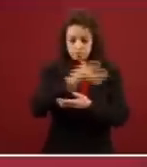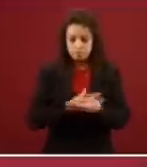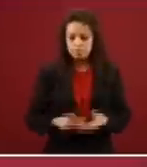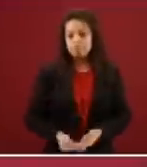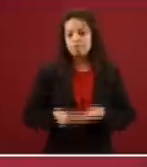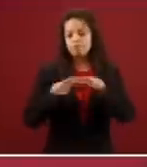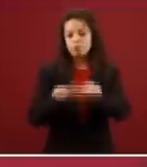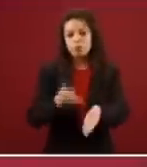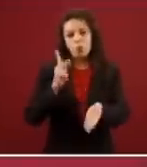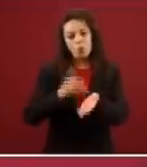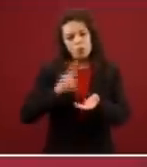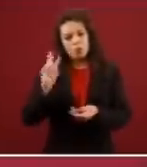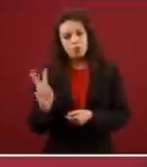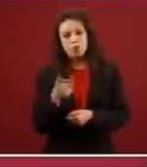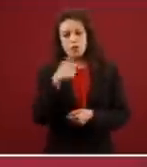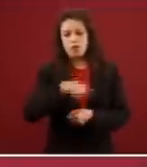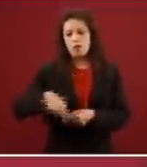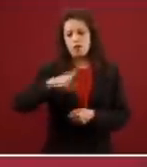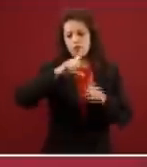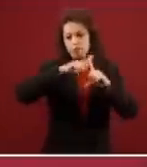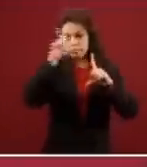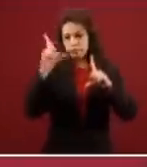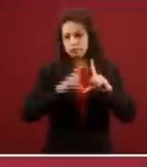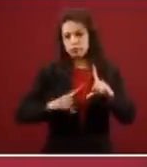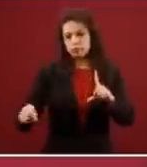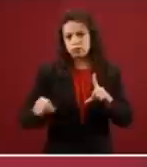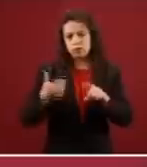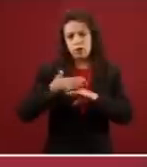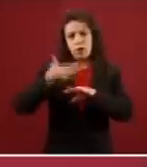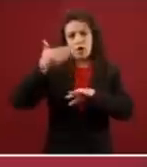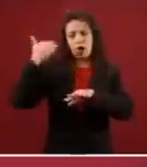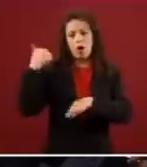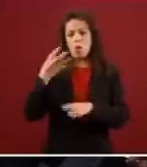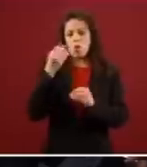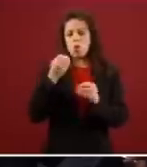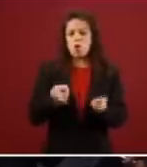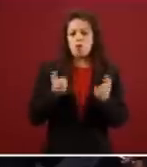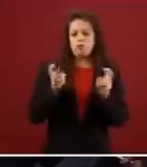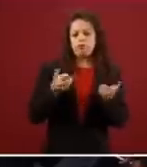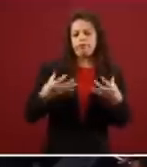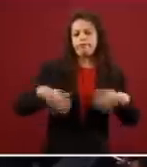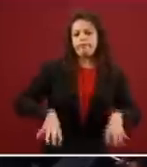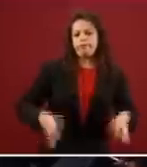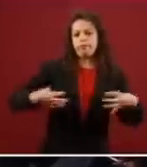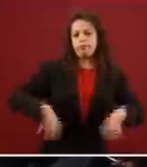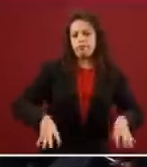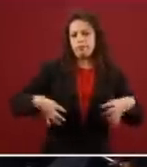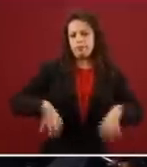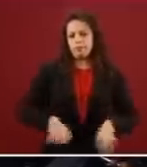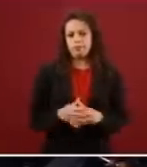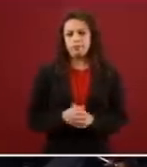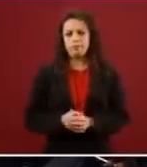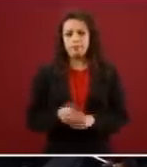Todo. Ayer hablaba yo de la venta del avión presidencial.